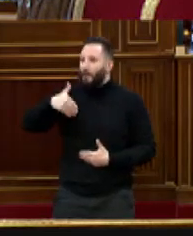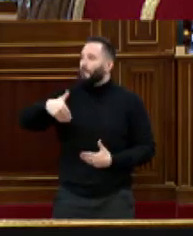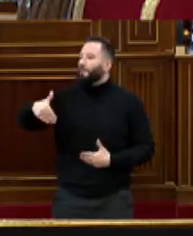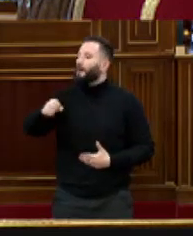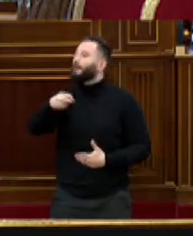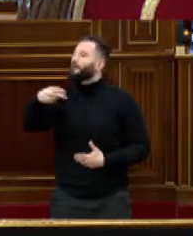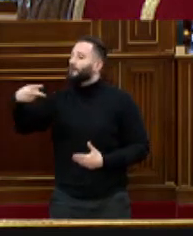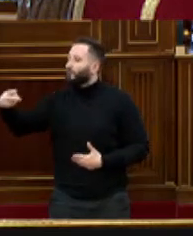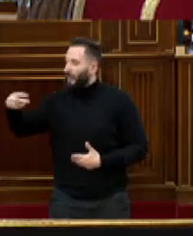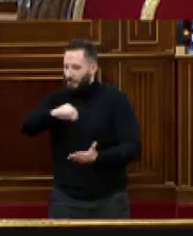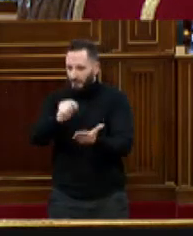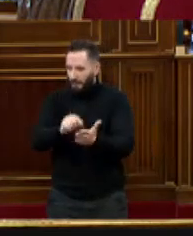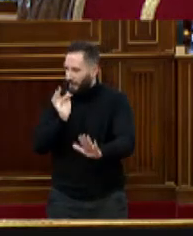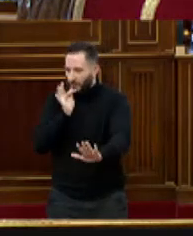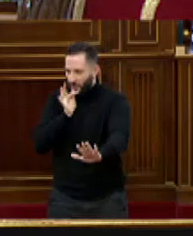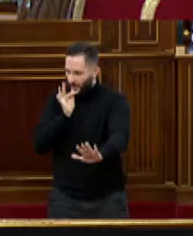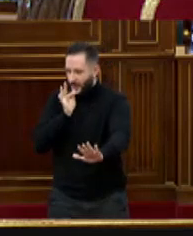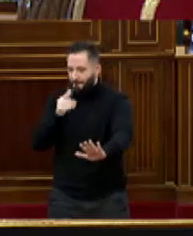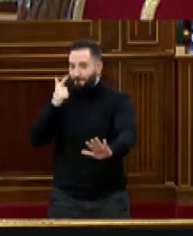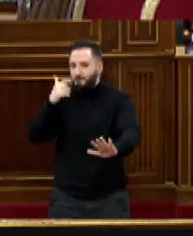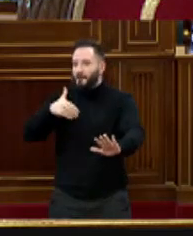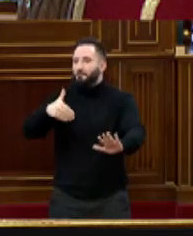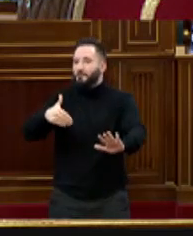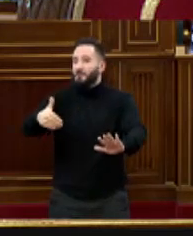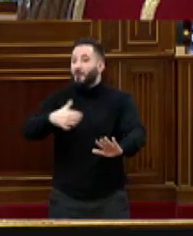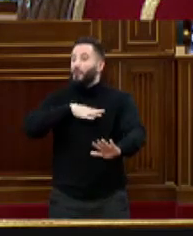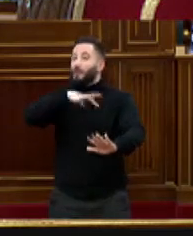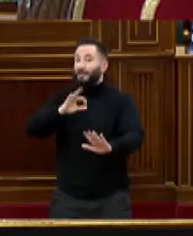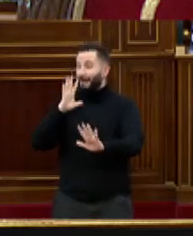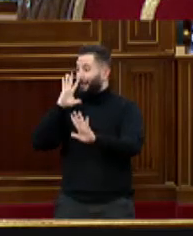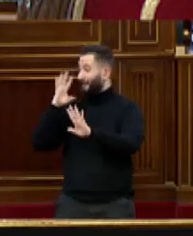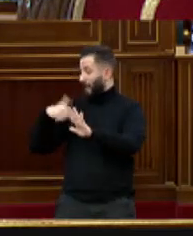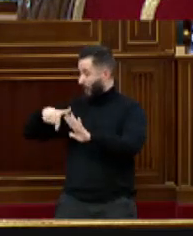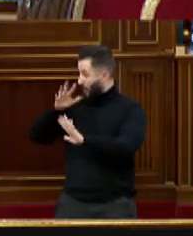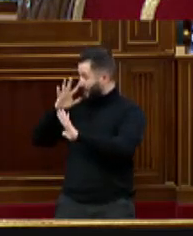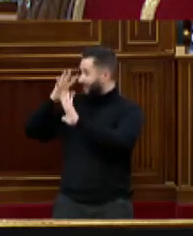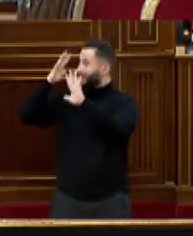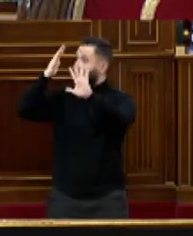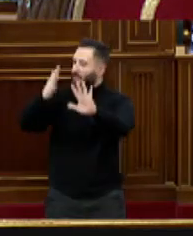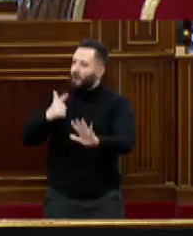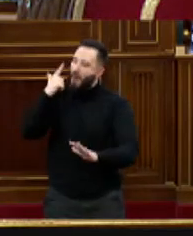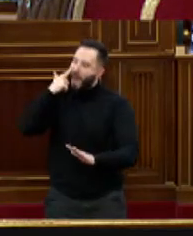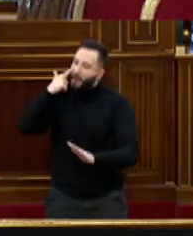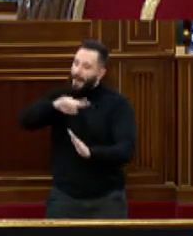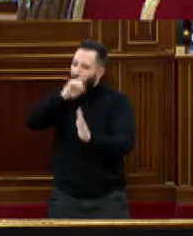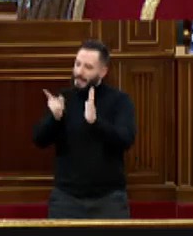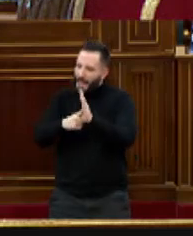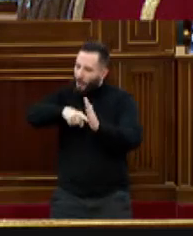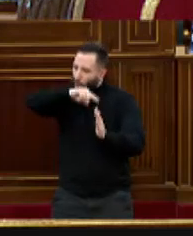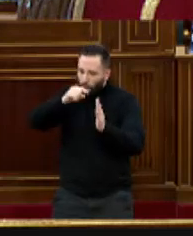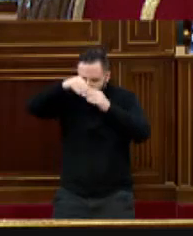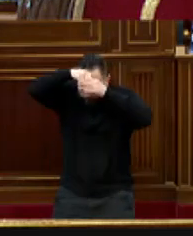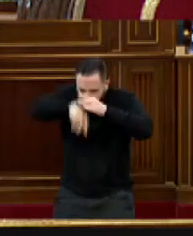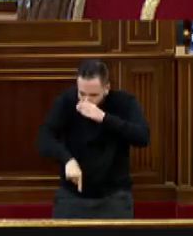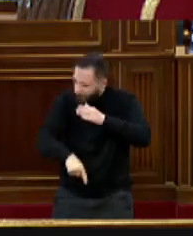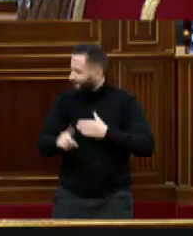de forma inmediata sino que quizá en una década no podamos ver toda la potencialidad que encierra esta ley